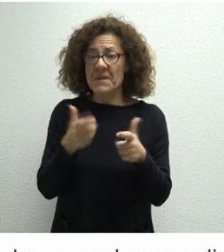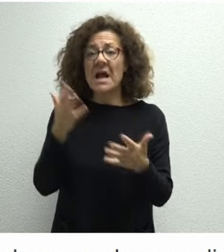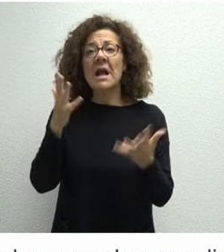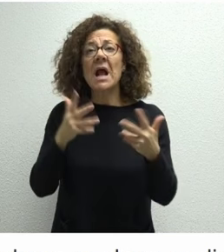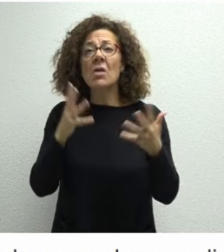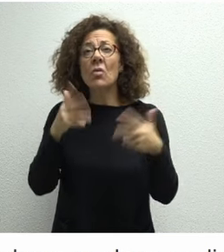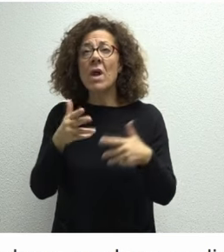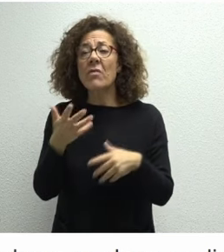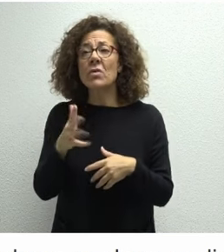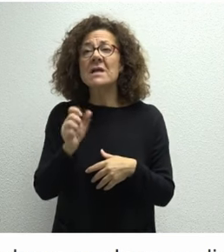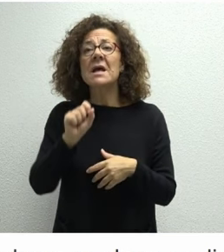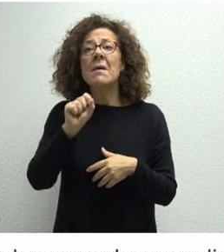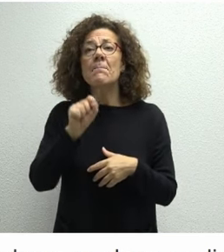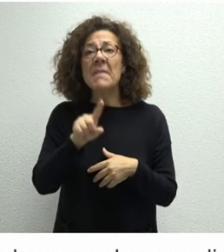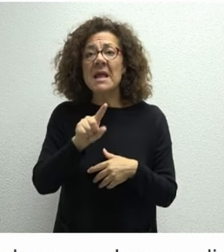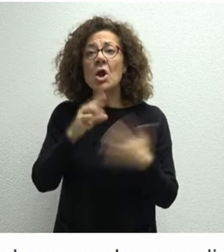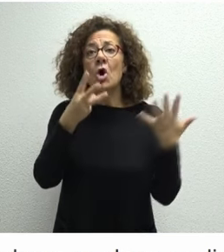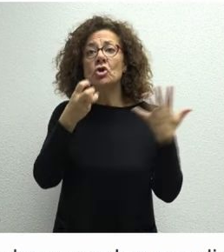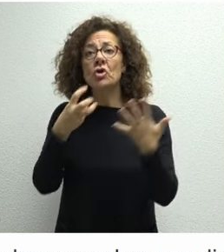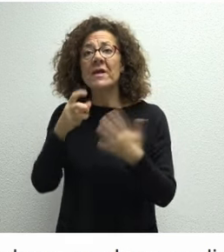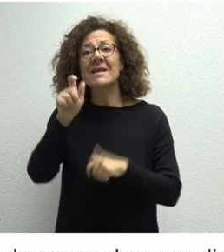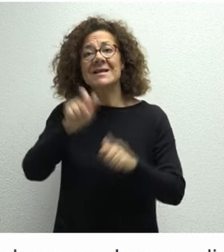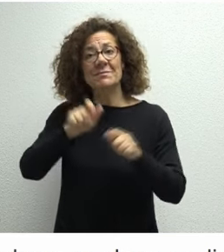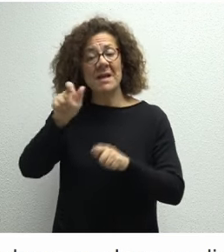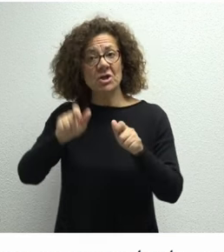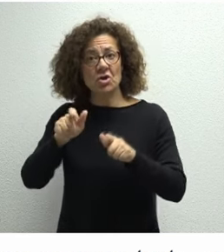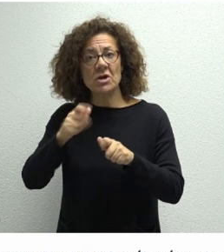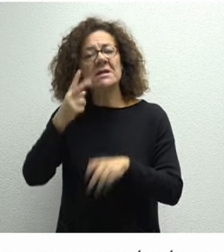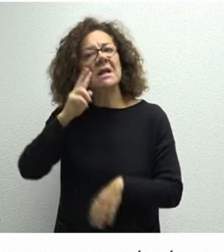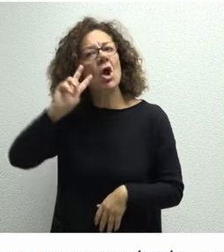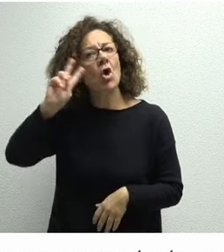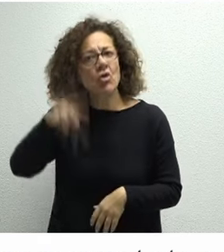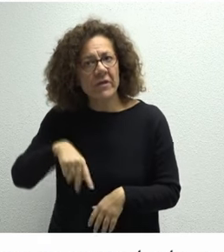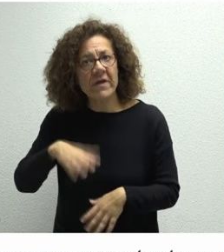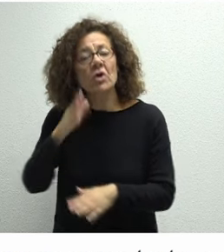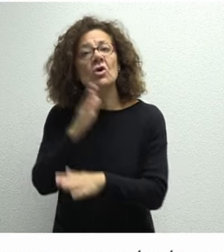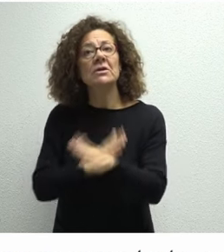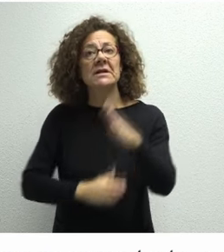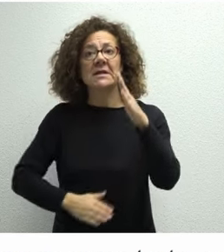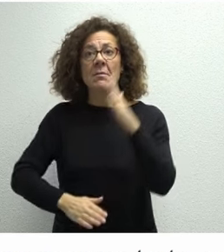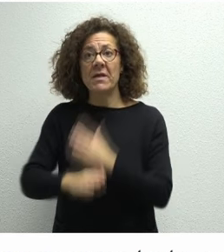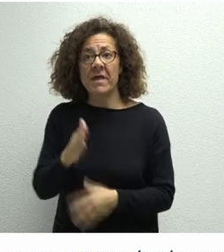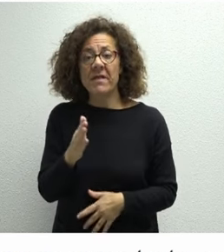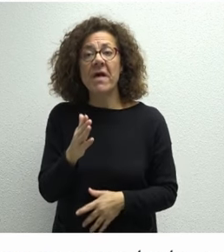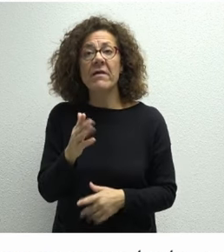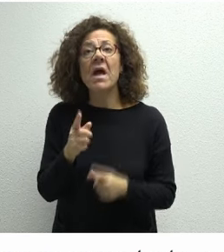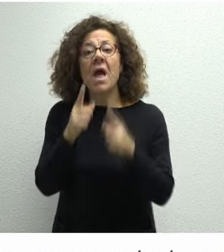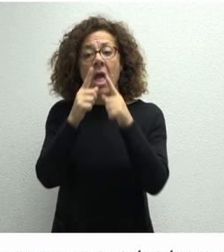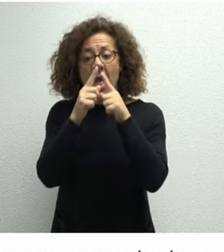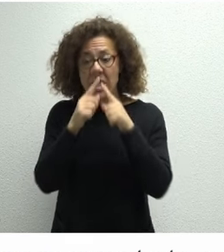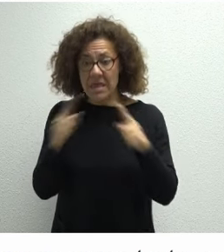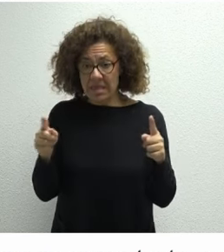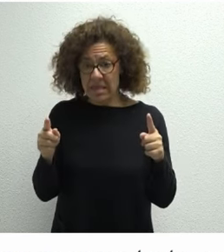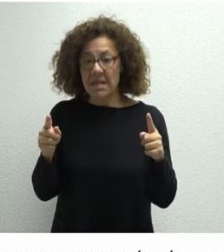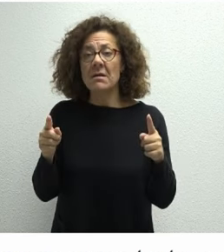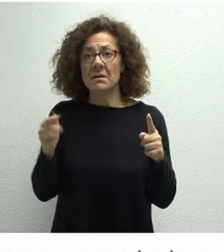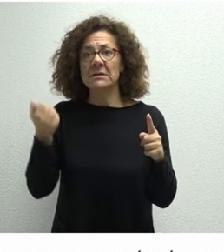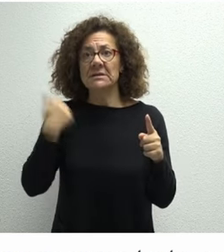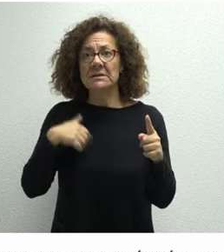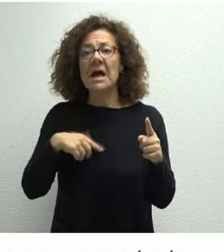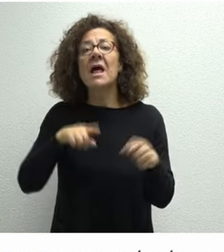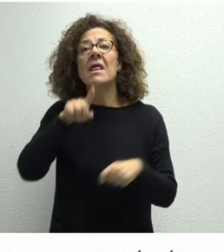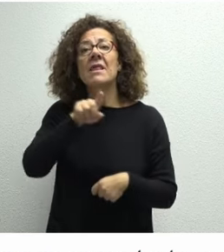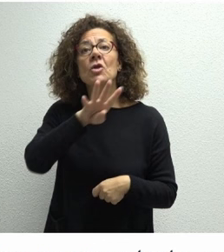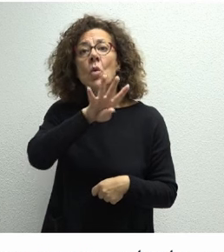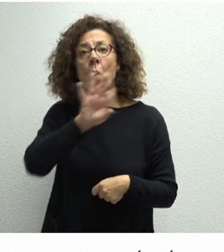no hay unas 1800 personas eh reconocidas con discapacidad Y a lo largo de este tiempo pues ya han pasado